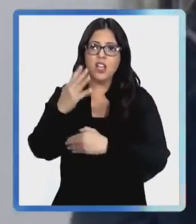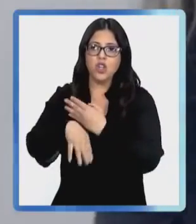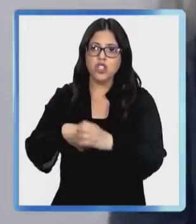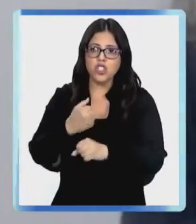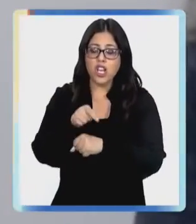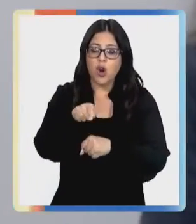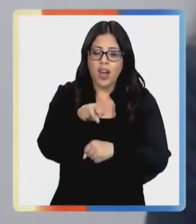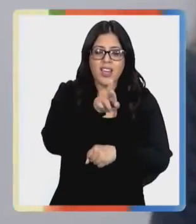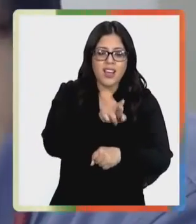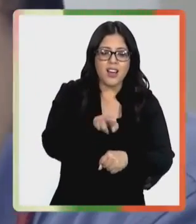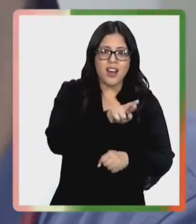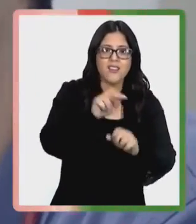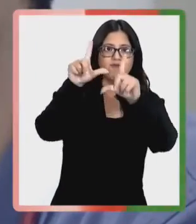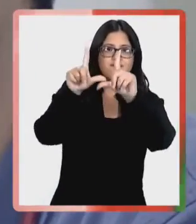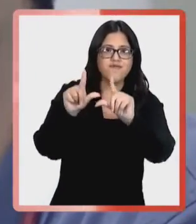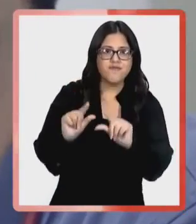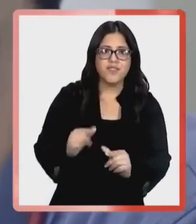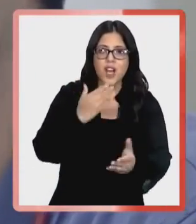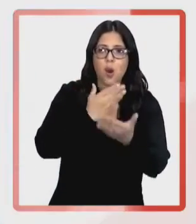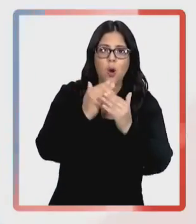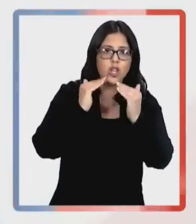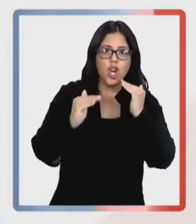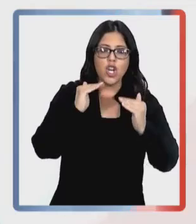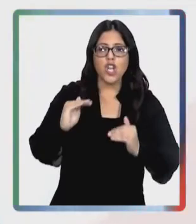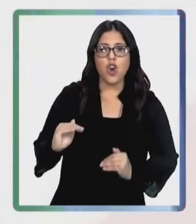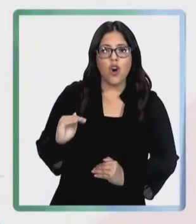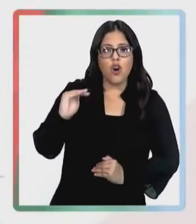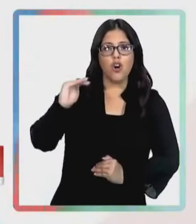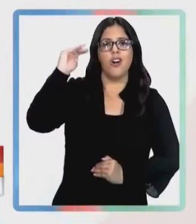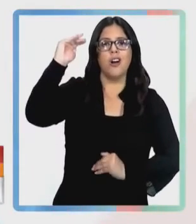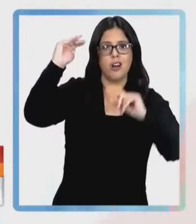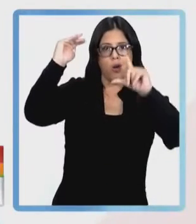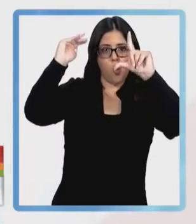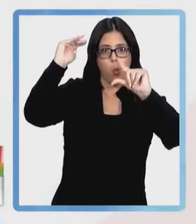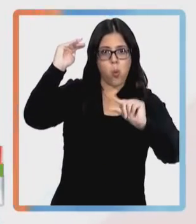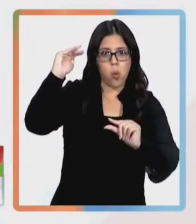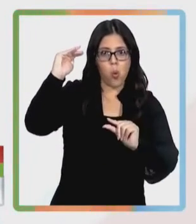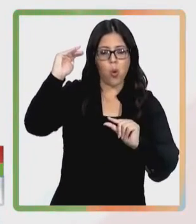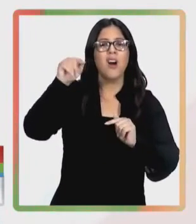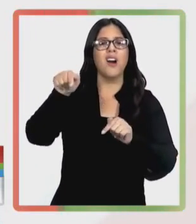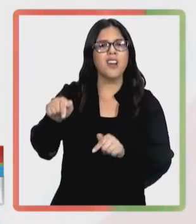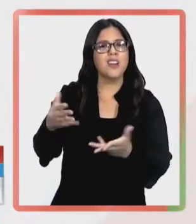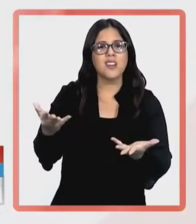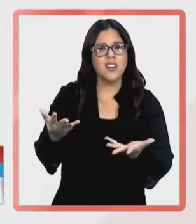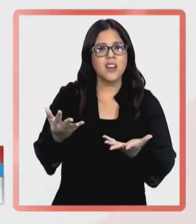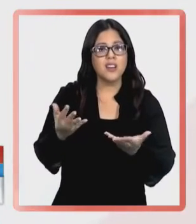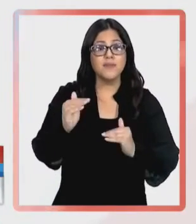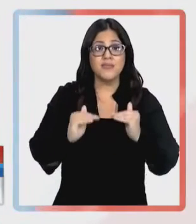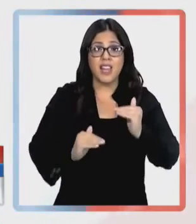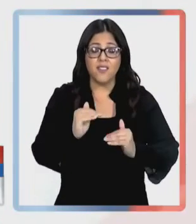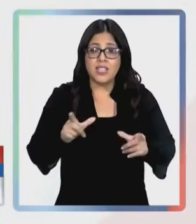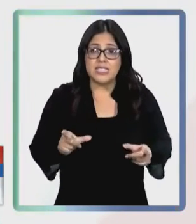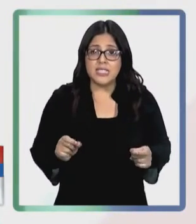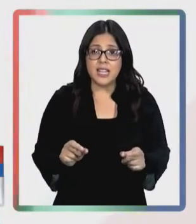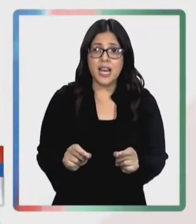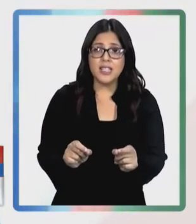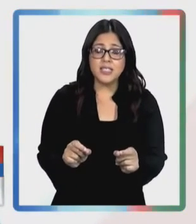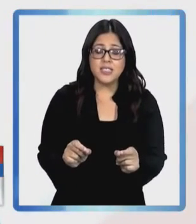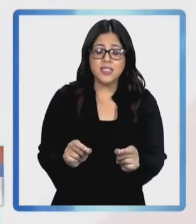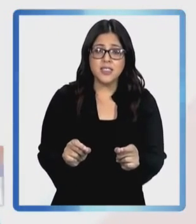la frecuencia va disminuyendo conforme los niños crecen, y eso tiene relación con que muchas veces estos tipos de cánceres no